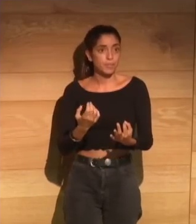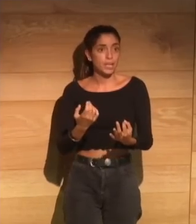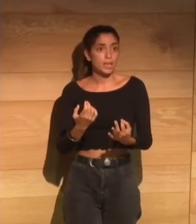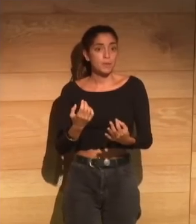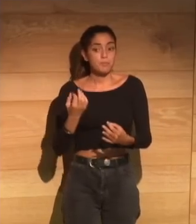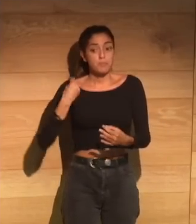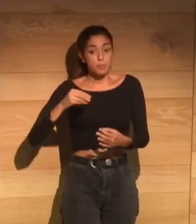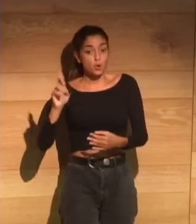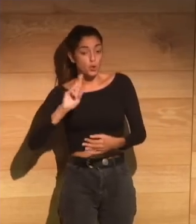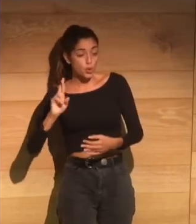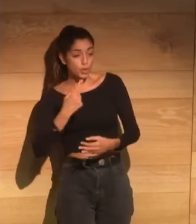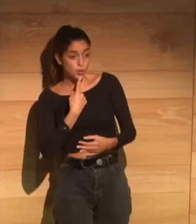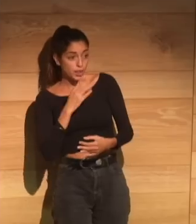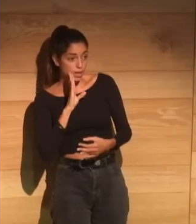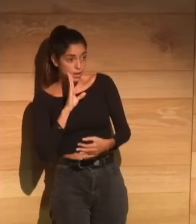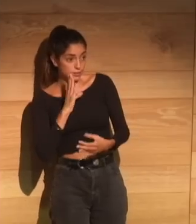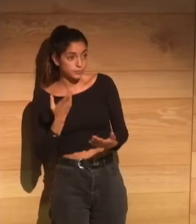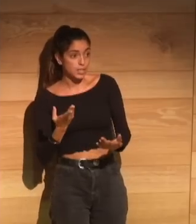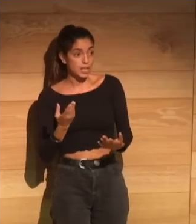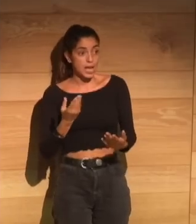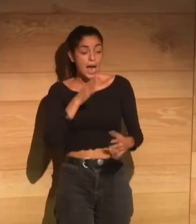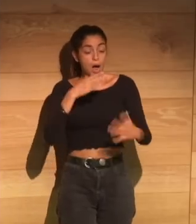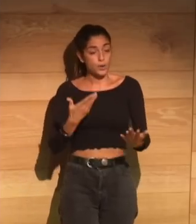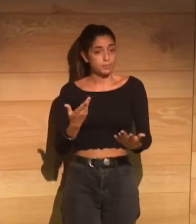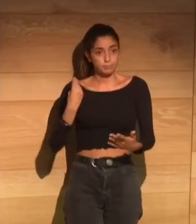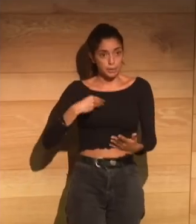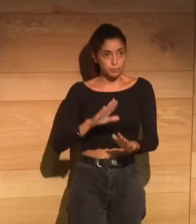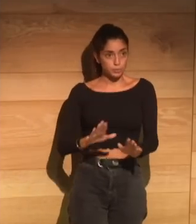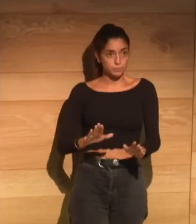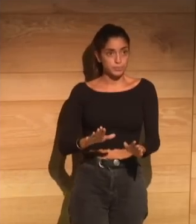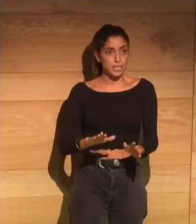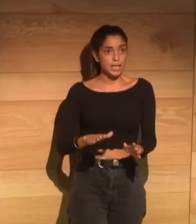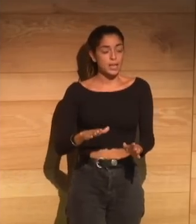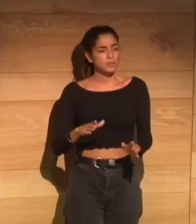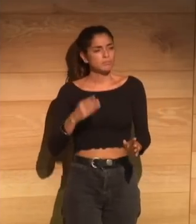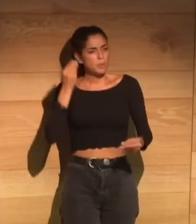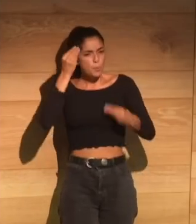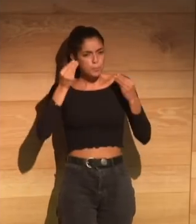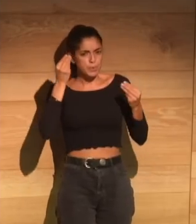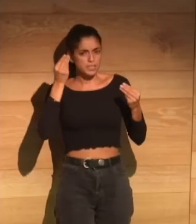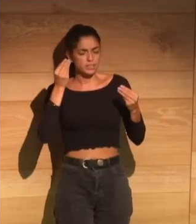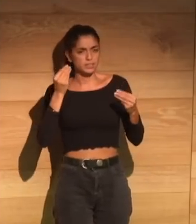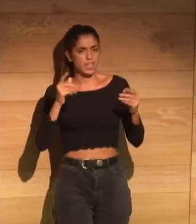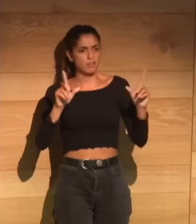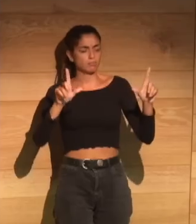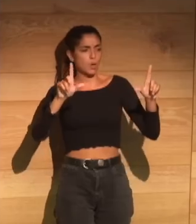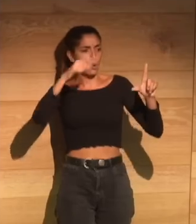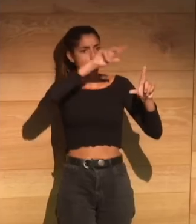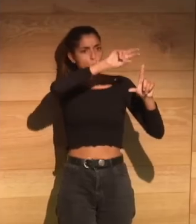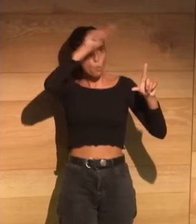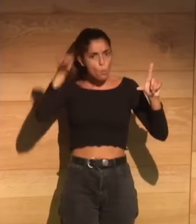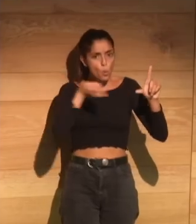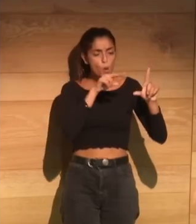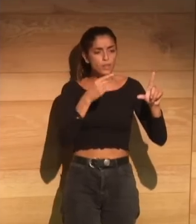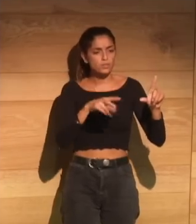igual que esto otro. Claro. No sé si me estoy explicando. ¿Os habéis planteado alguna vez cómo debían de oler los cuadros en la antigüedad? Con regular, todo, ¿no? Con todos los